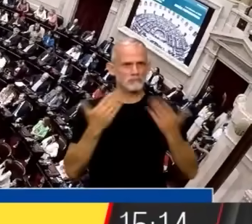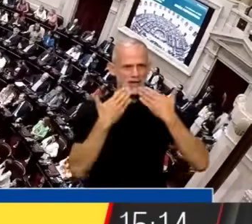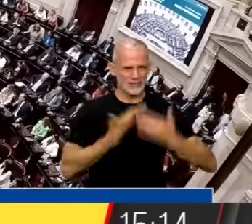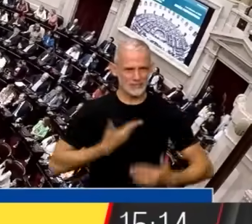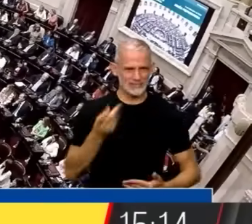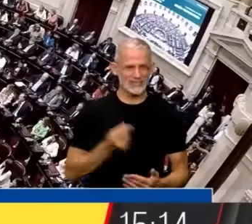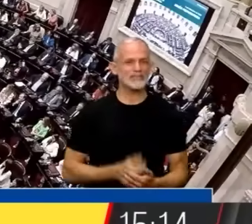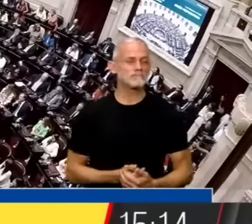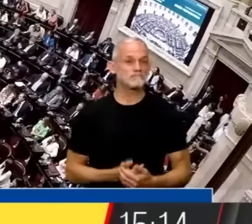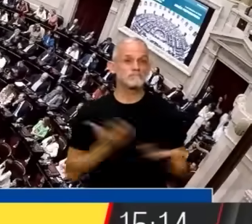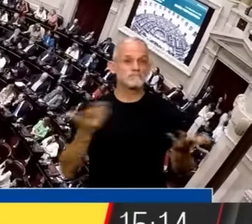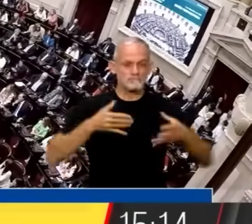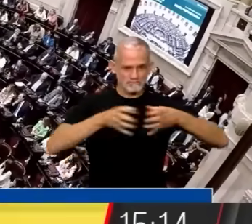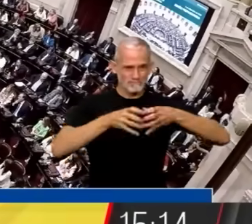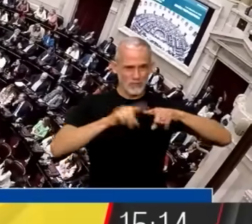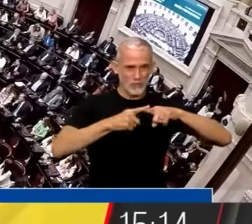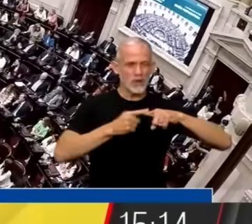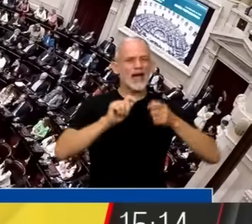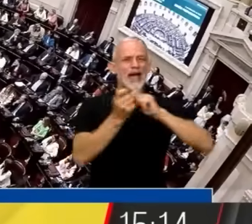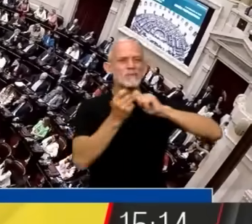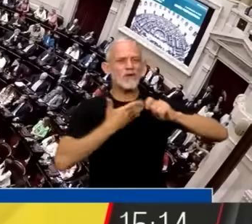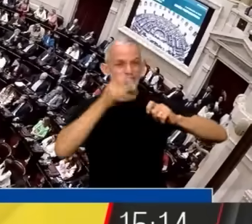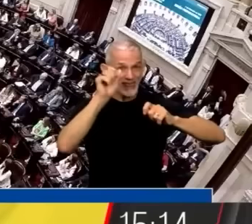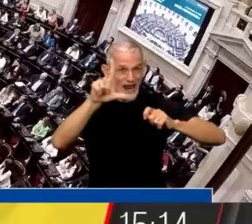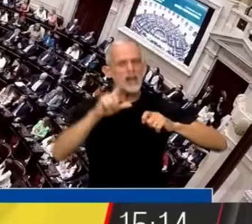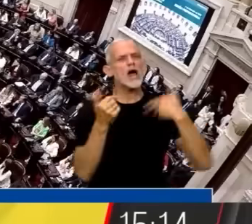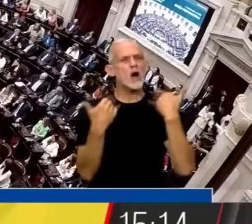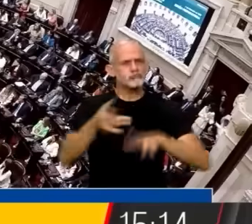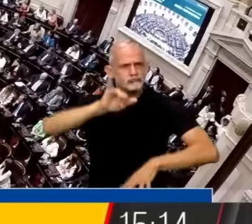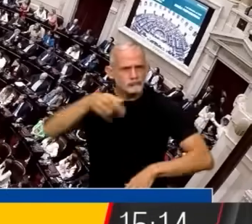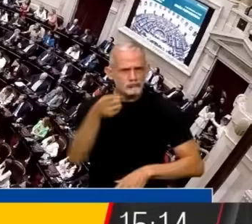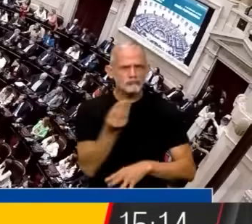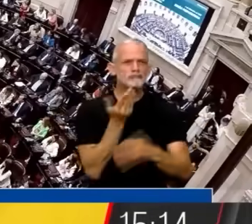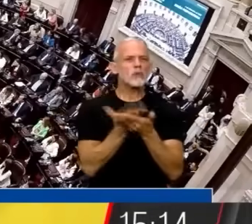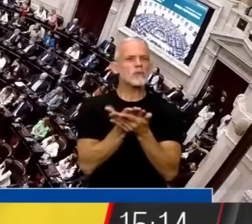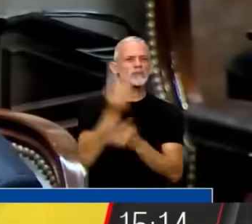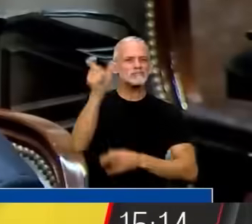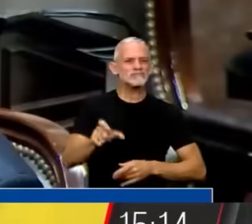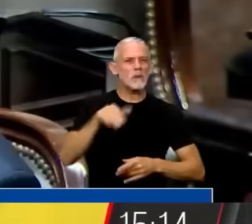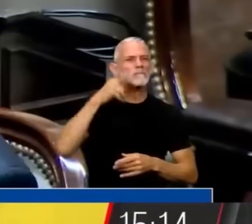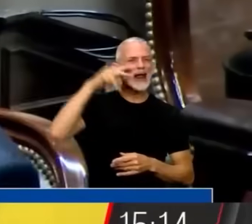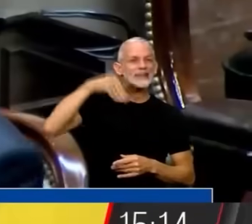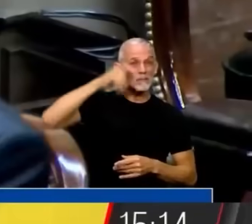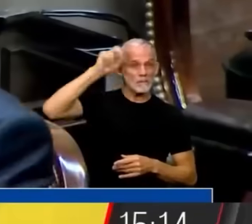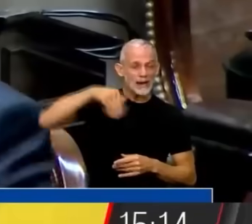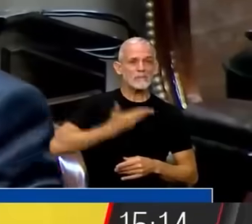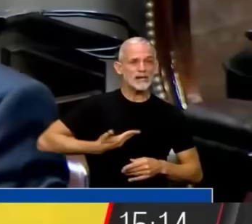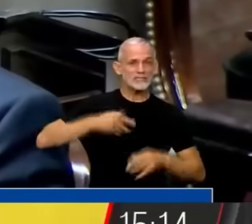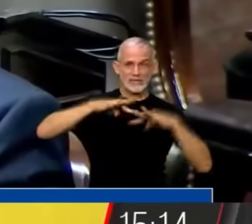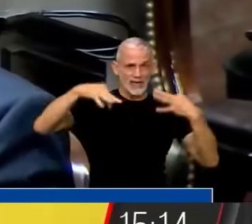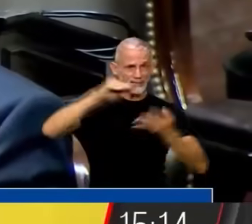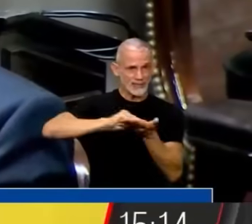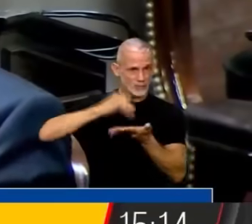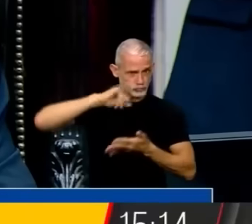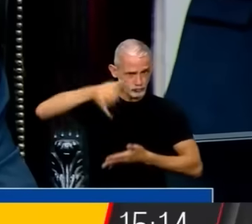Gracias, presidente. Desde Cambio Federal apoyamos la moción para que Martín Menem sea el presidente de la Cámara.